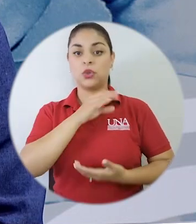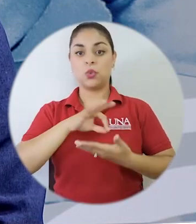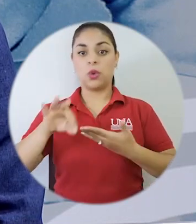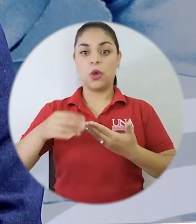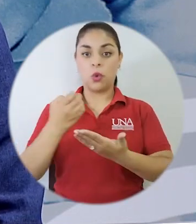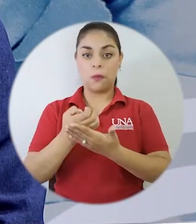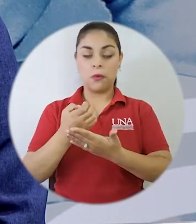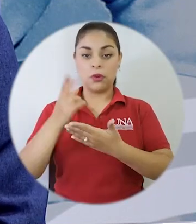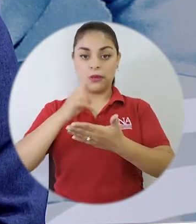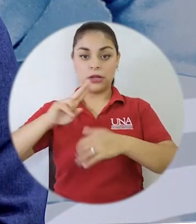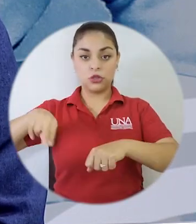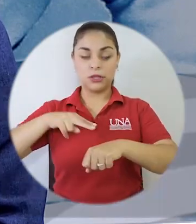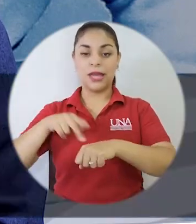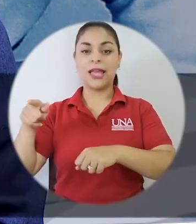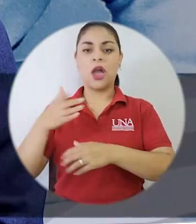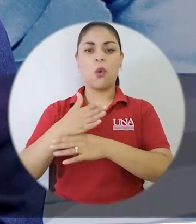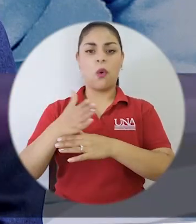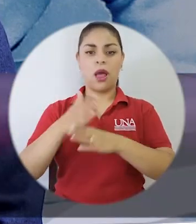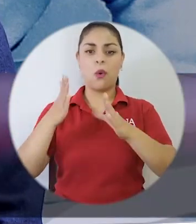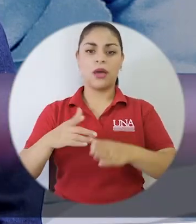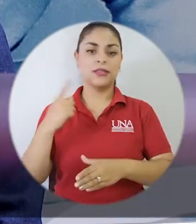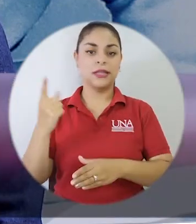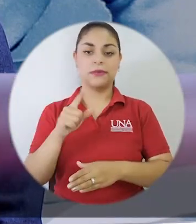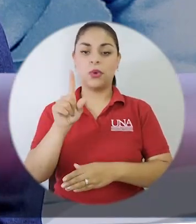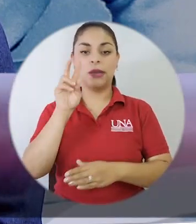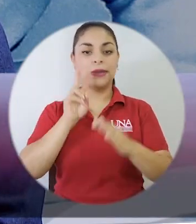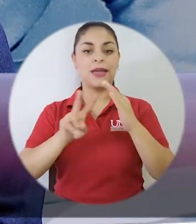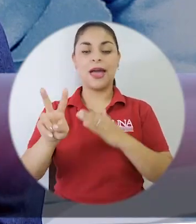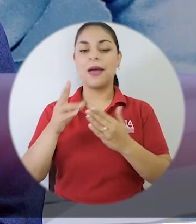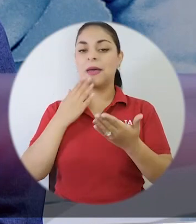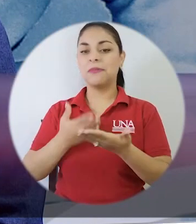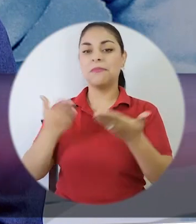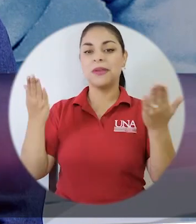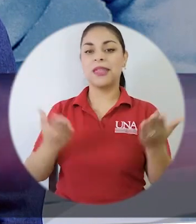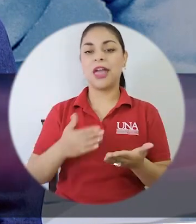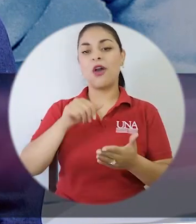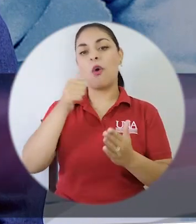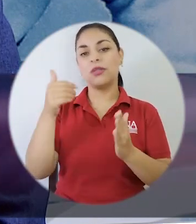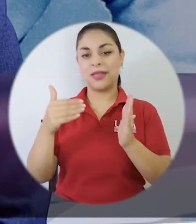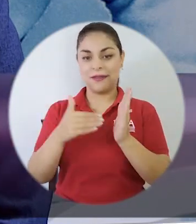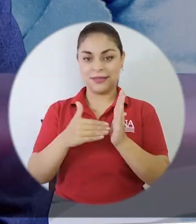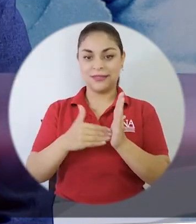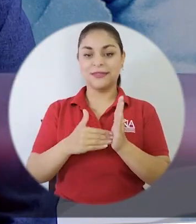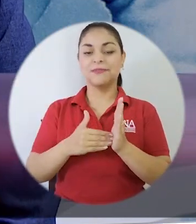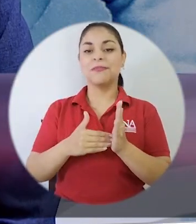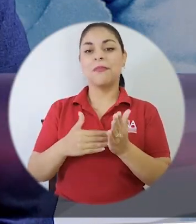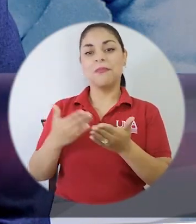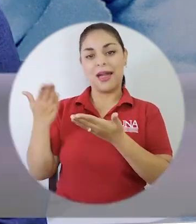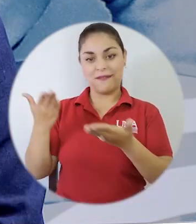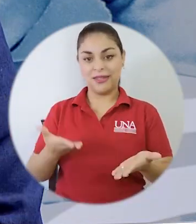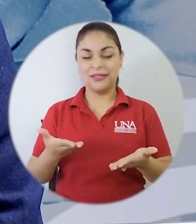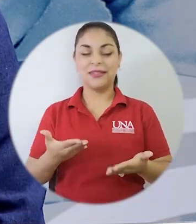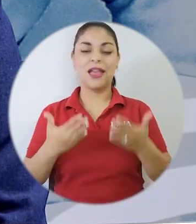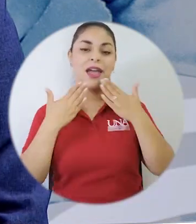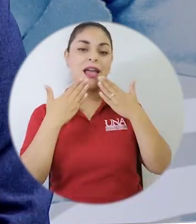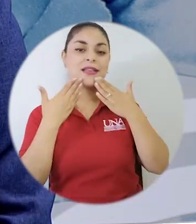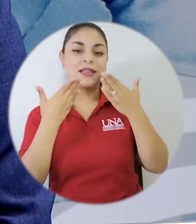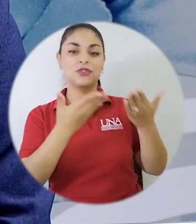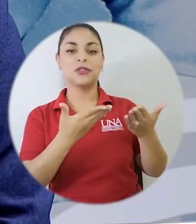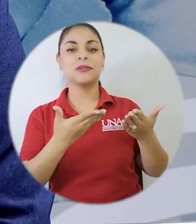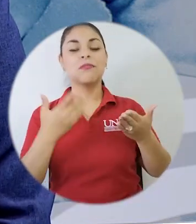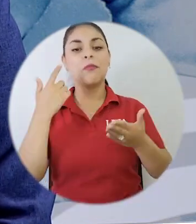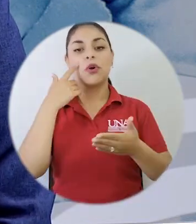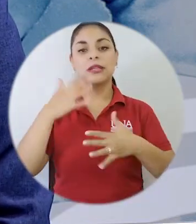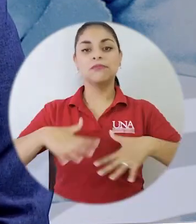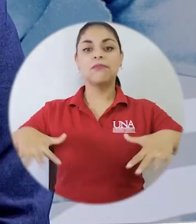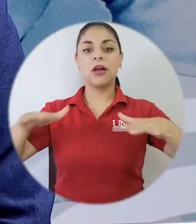de la Escuela de Economía de la Universidad Nacional, asidua colaboradora de Una Mirada. Bienvenida una vez más, Shirley, a Una Mirada. Muchas gracias, Maribel, por el espacio y